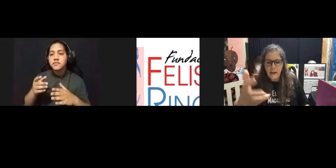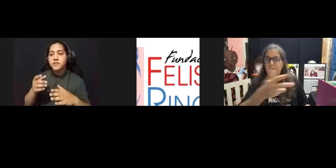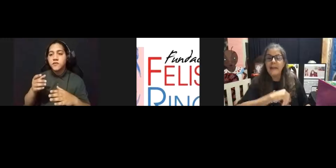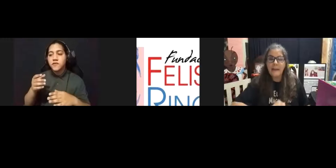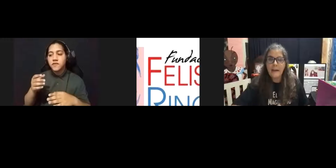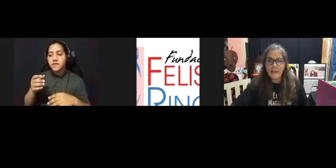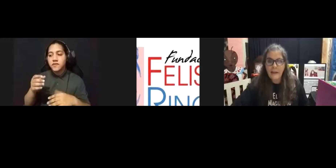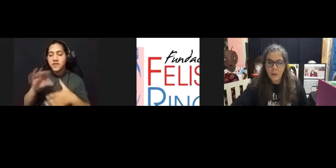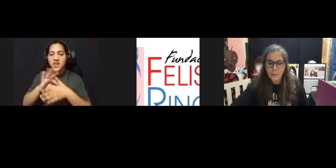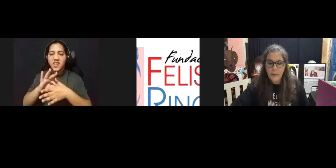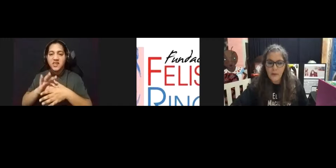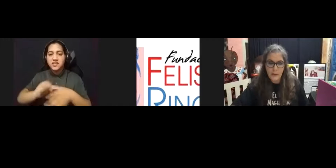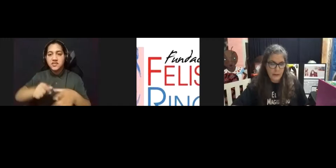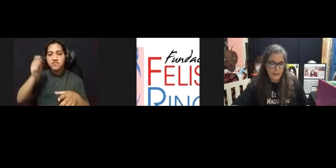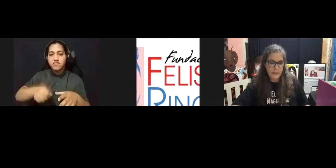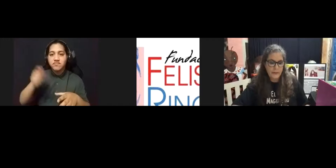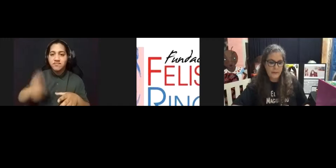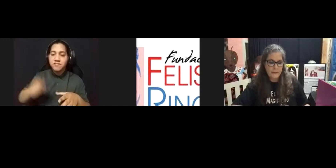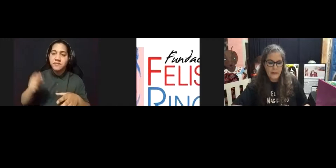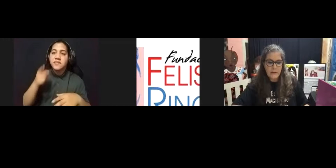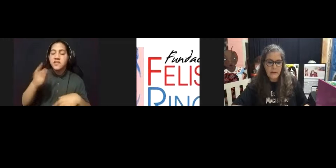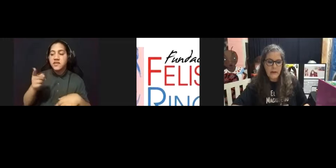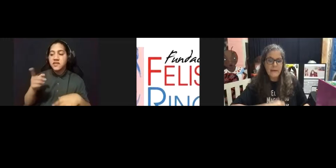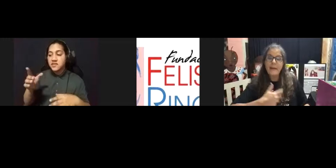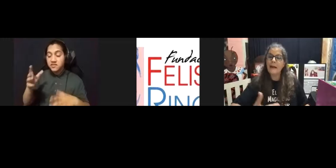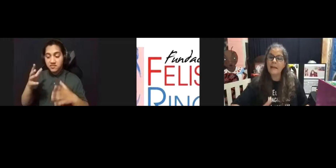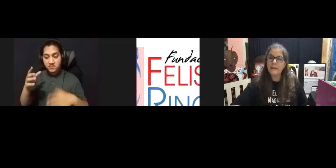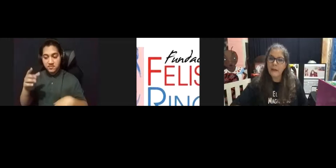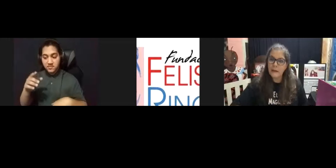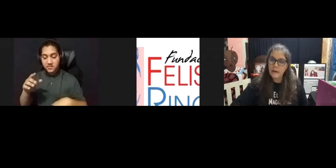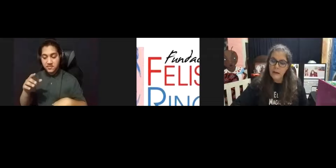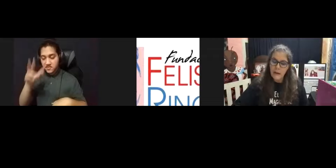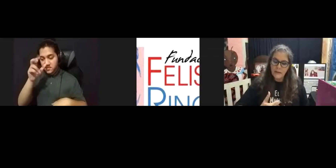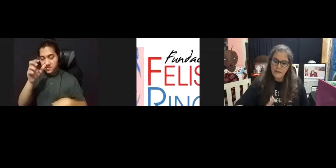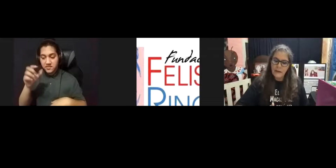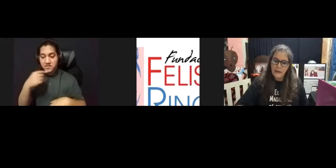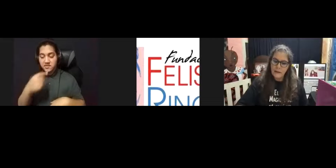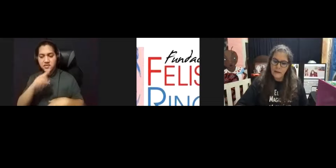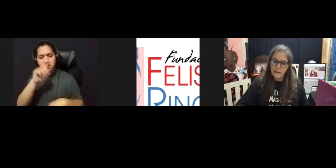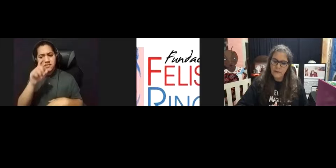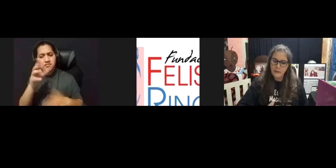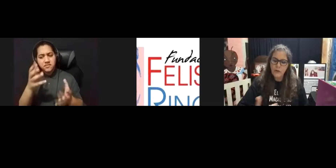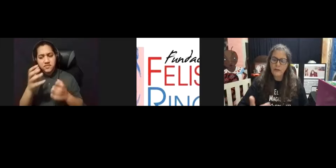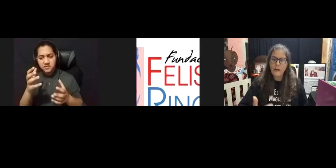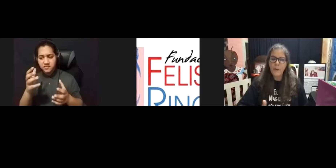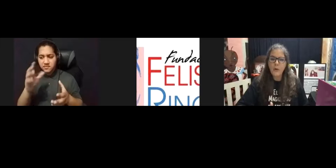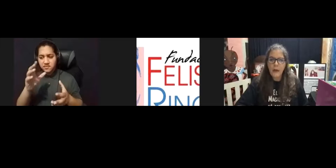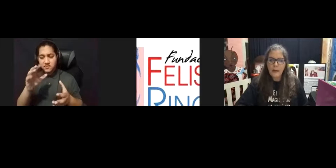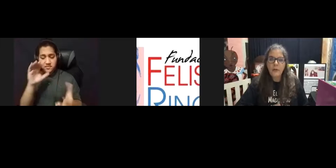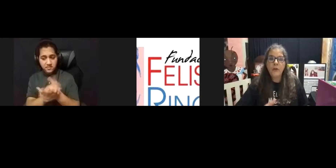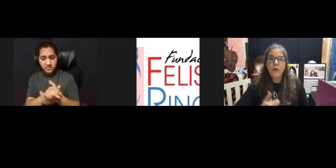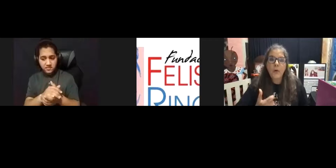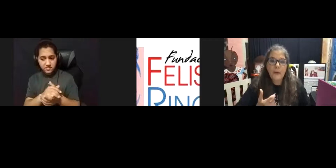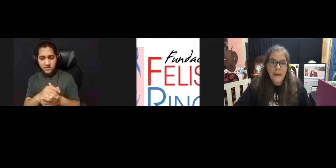dice, ¿te quieres casar conmigo? Y él le dice, sí. Y ella le dice, si tú y yo tenemos